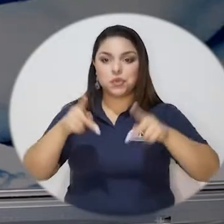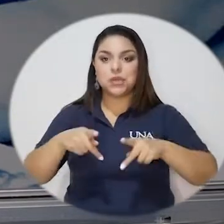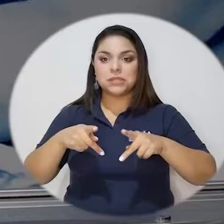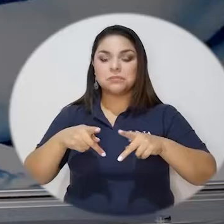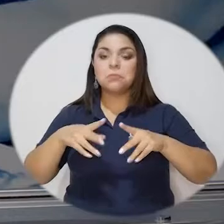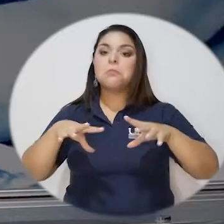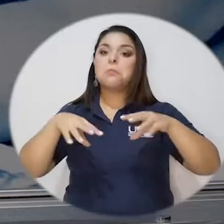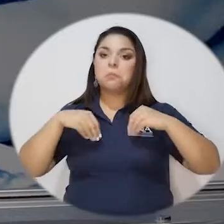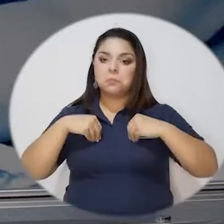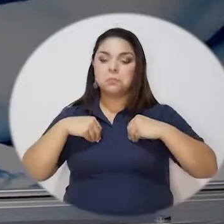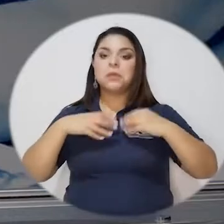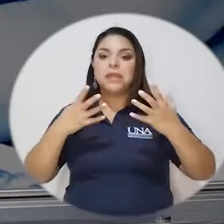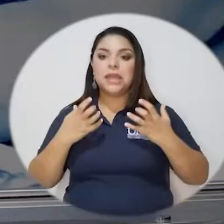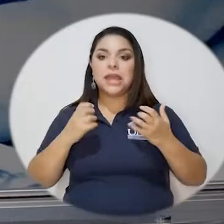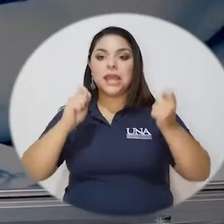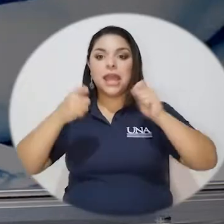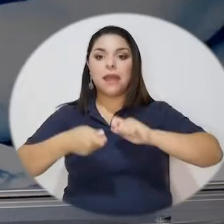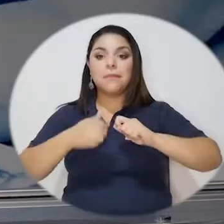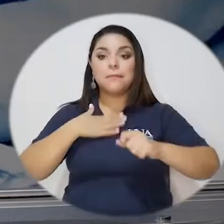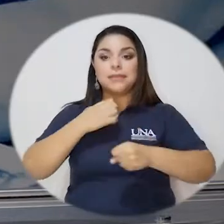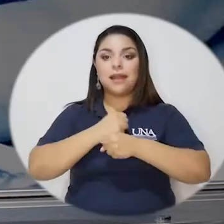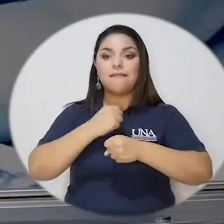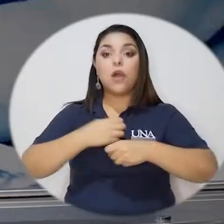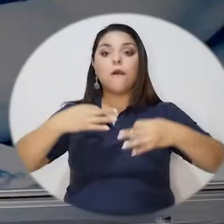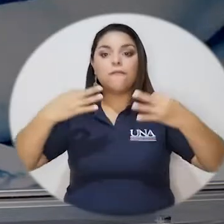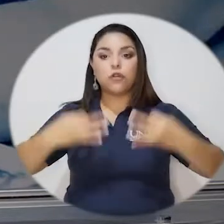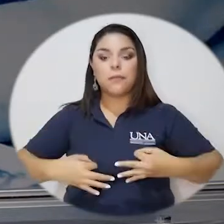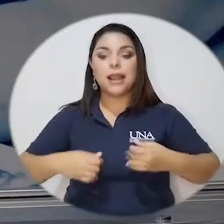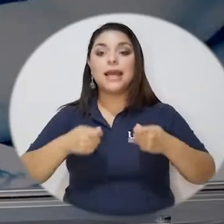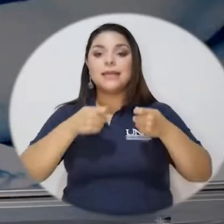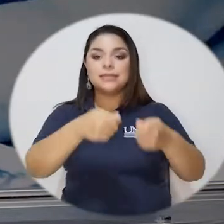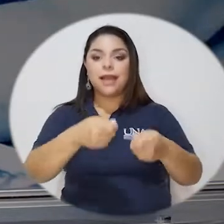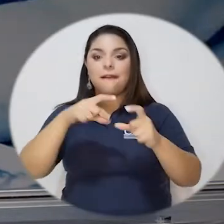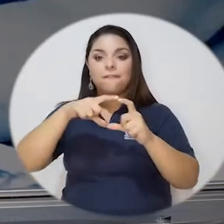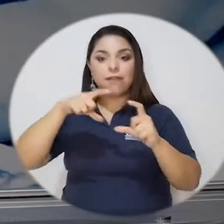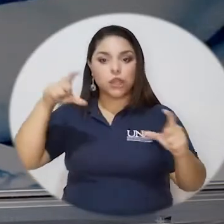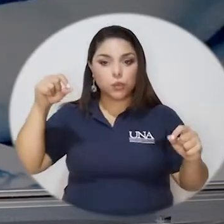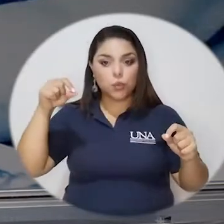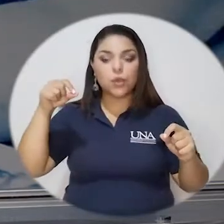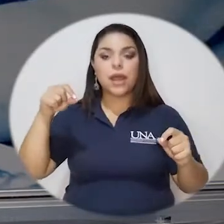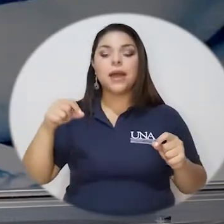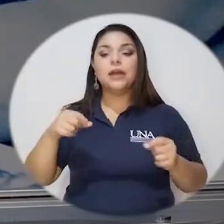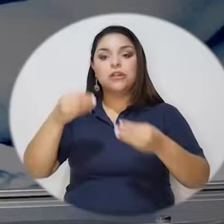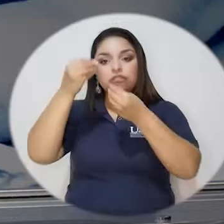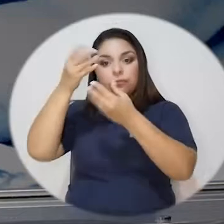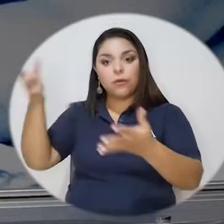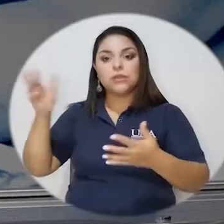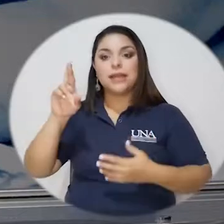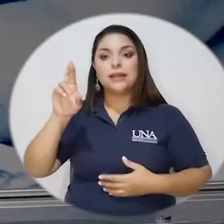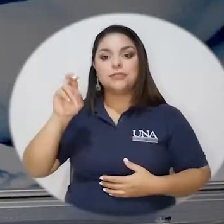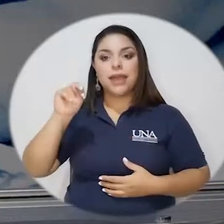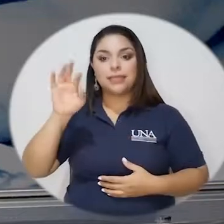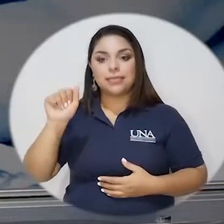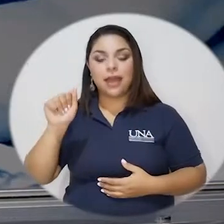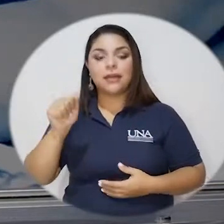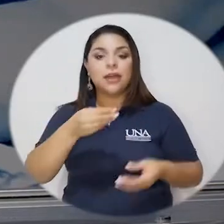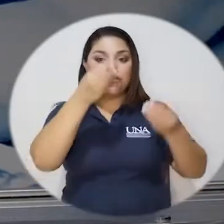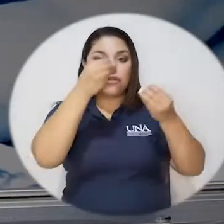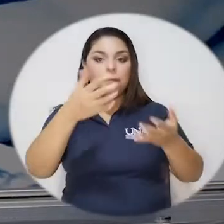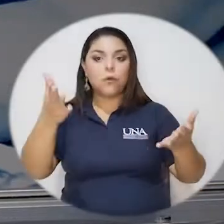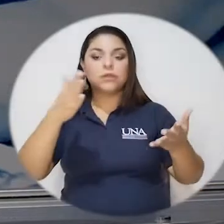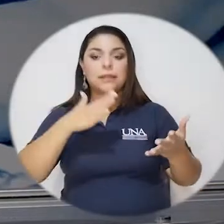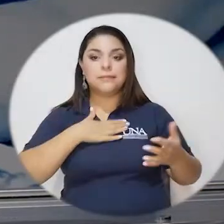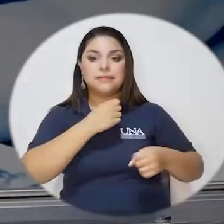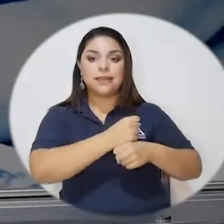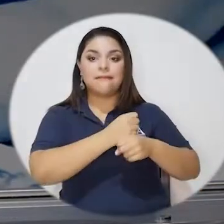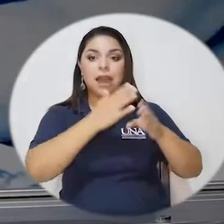probablemente más personas se volverían formales y darían factura, reportarían la renta, reportarían a